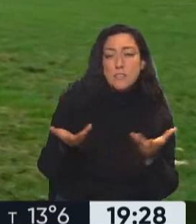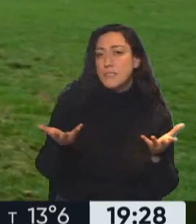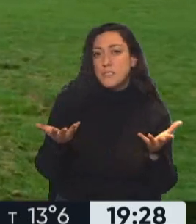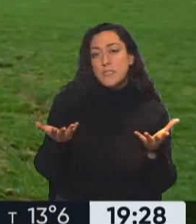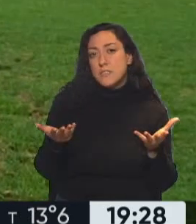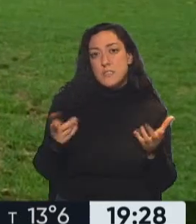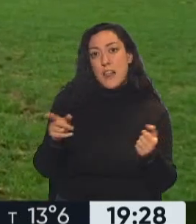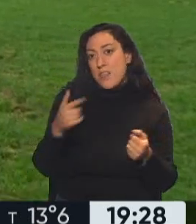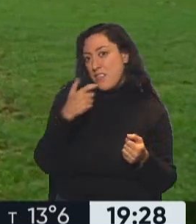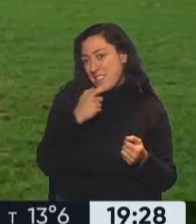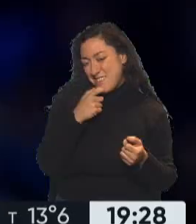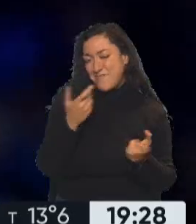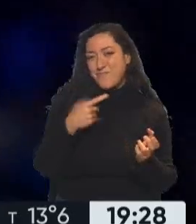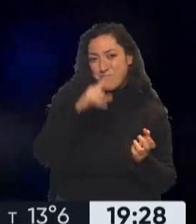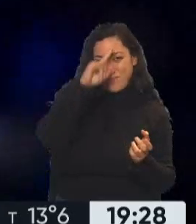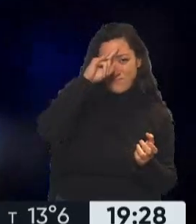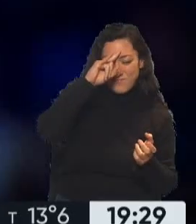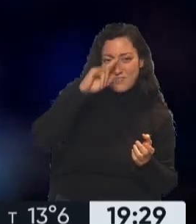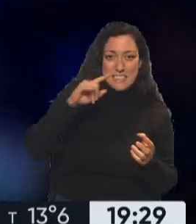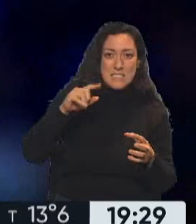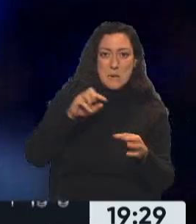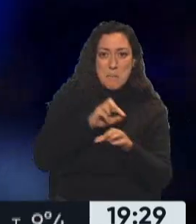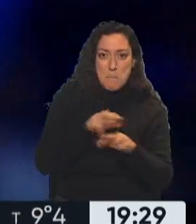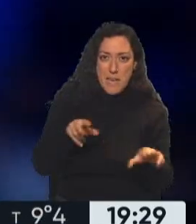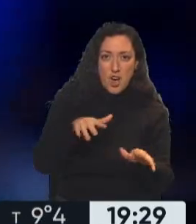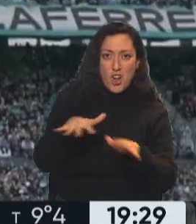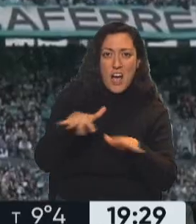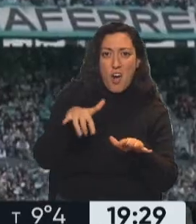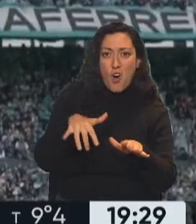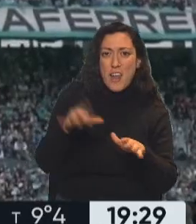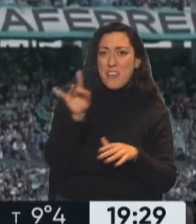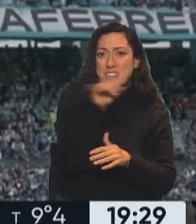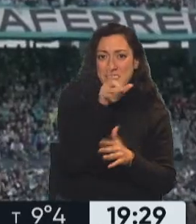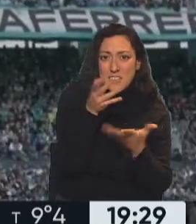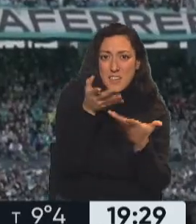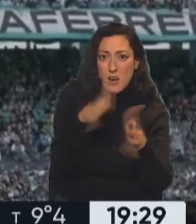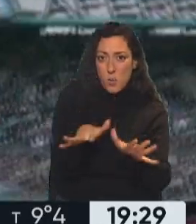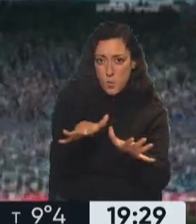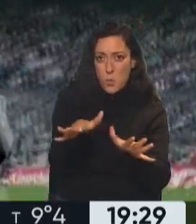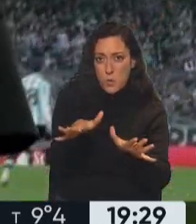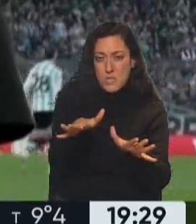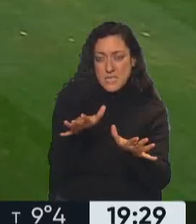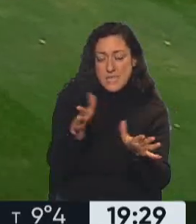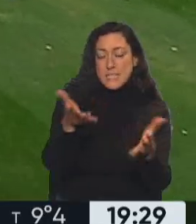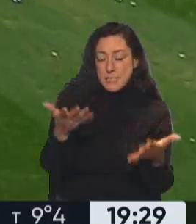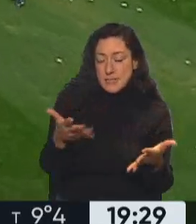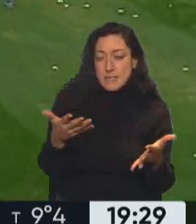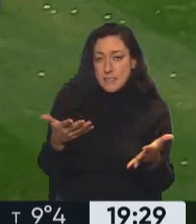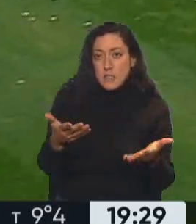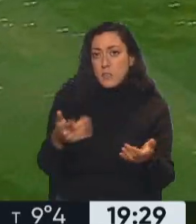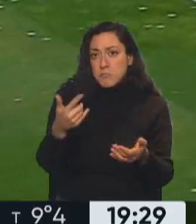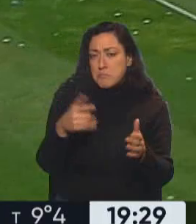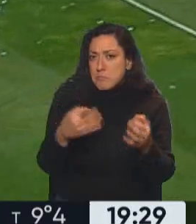se profundiza aún más con la salida de su técnico, algo que estaba dentro de todo en los